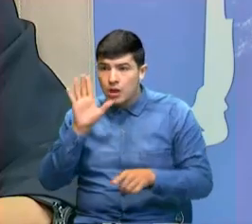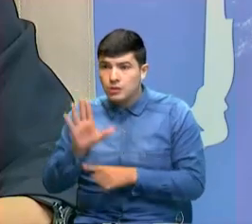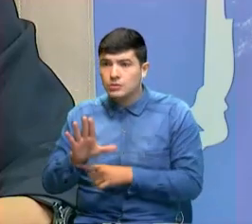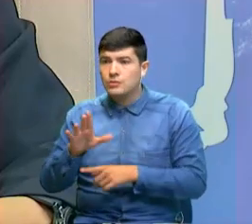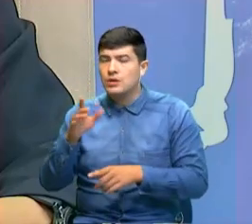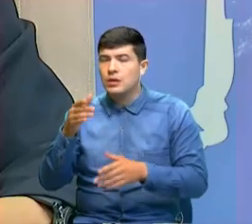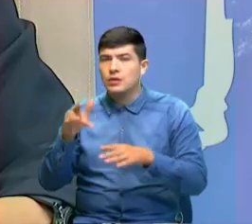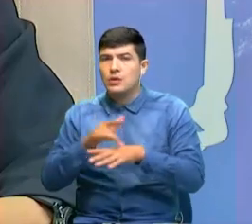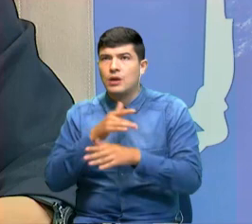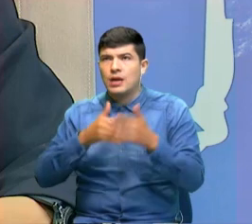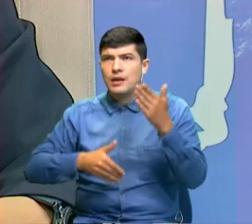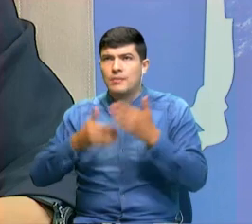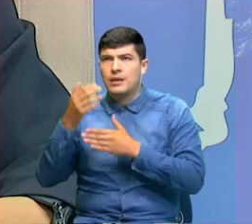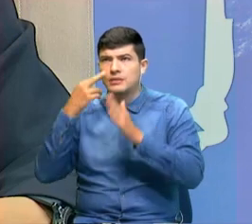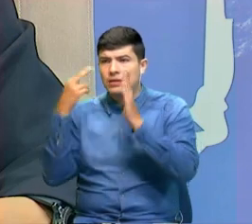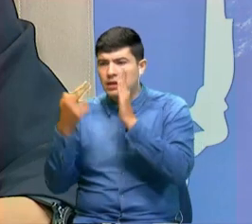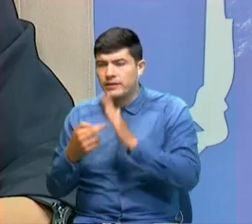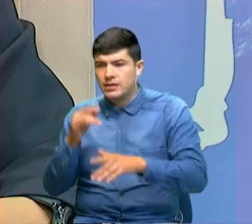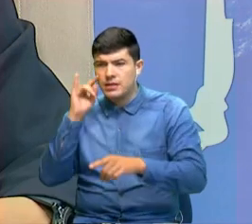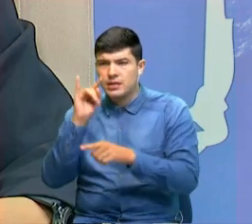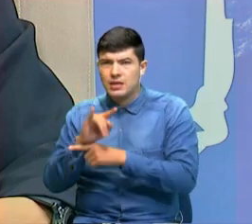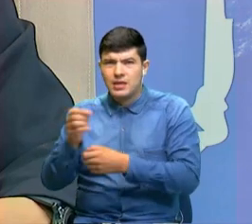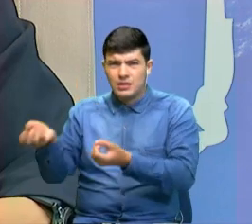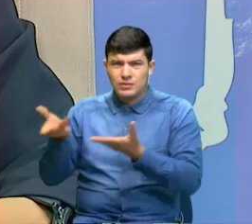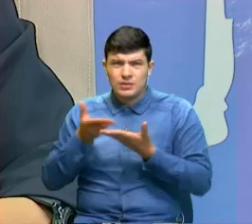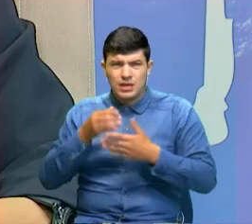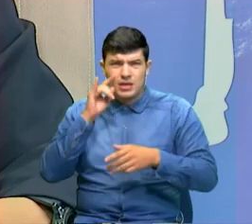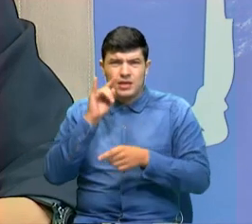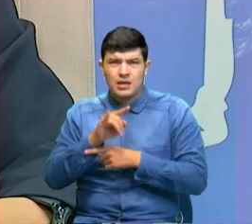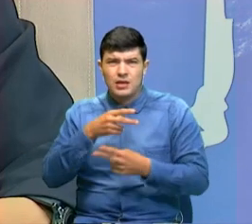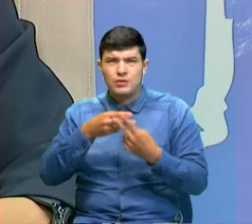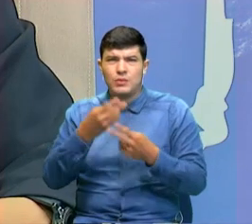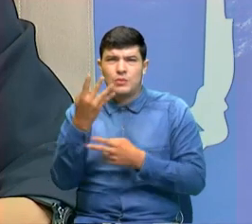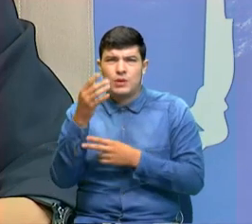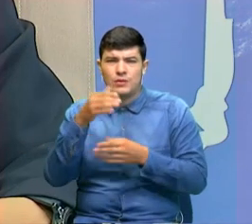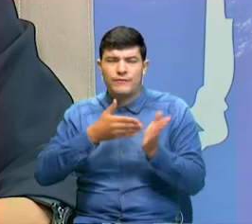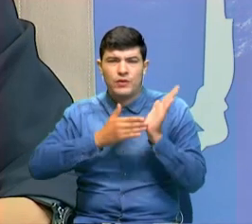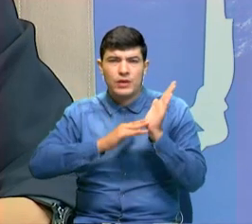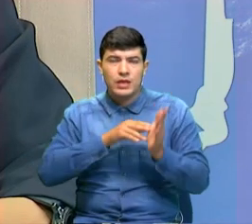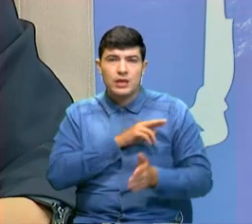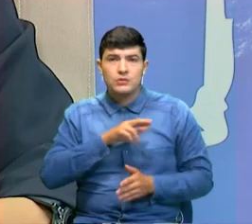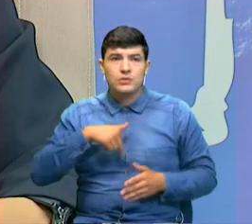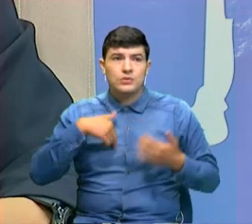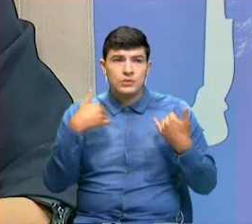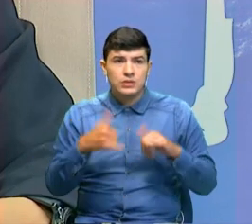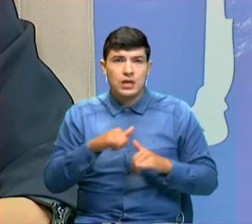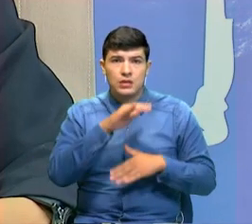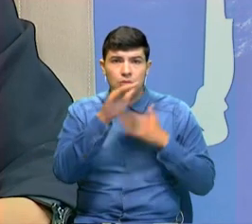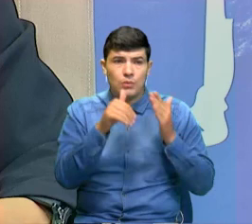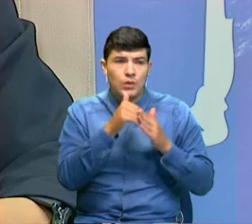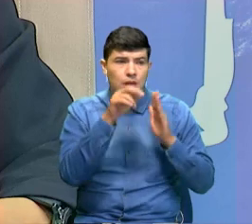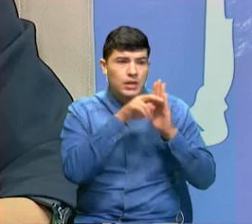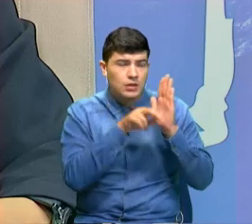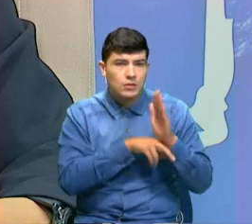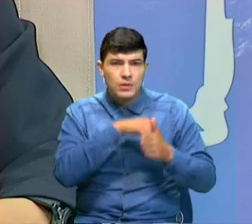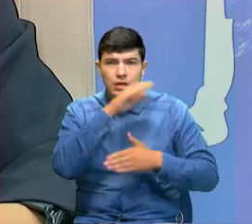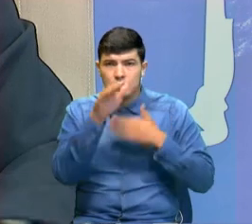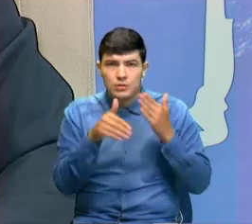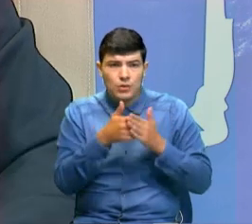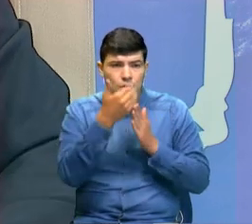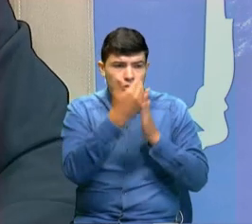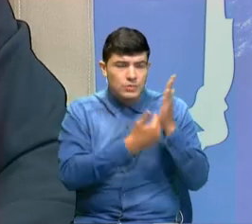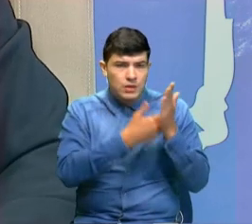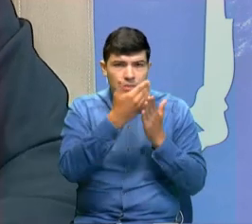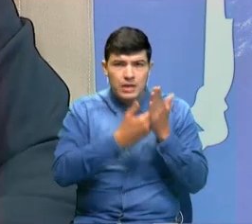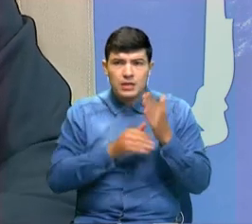a una inspección. Nos adjudicaron la inspección número 4 de Florida Blanca. Nosotros llevamos todos los reglamentos, todos los papeles que nos